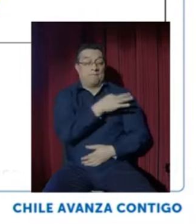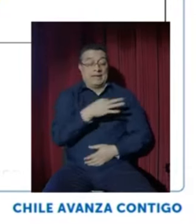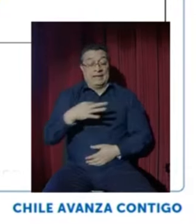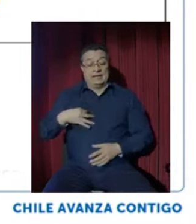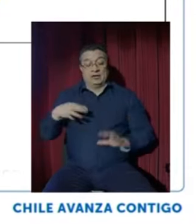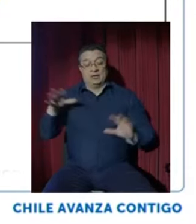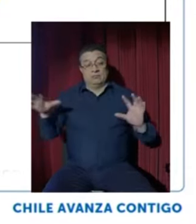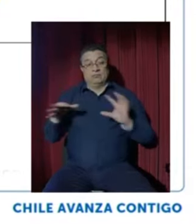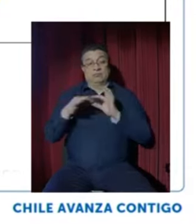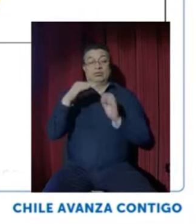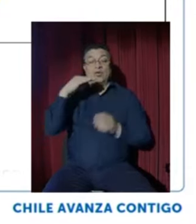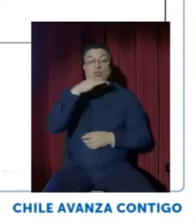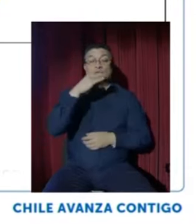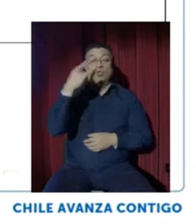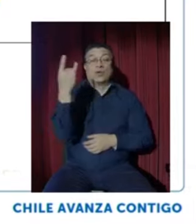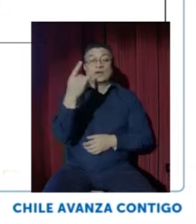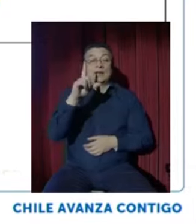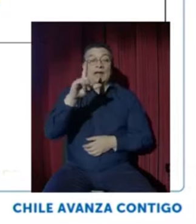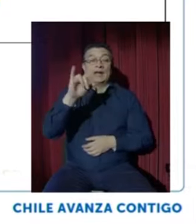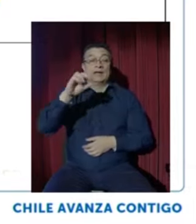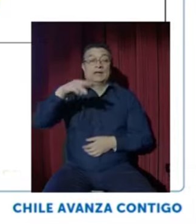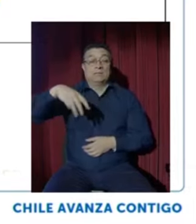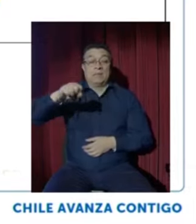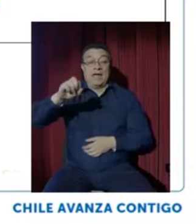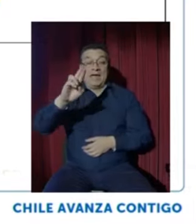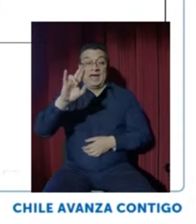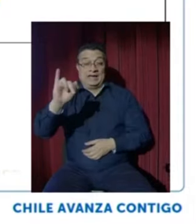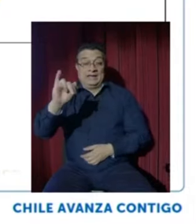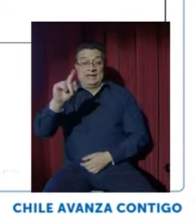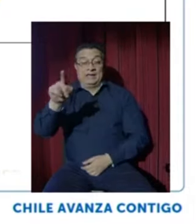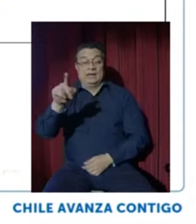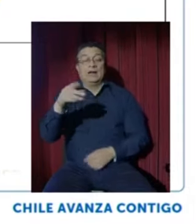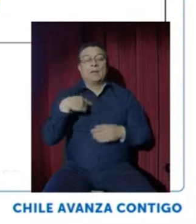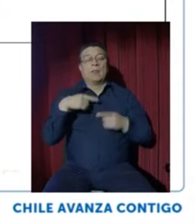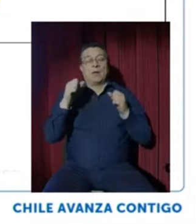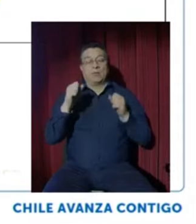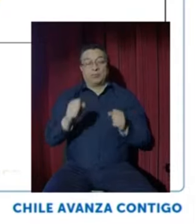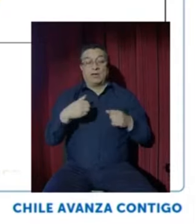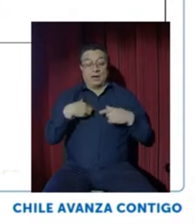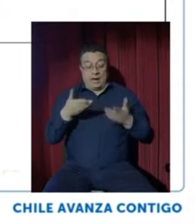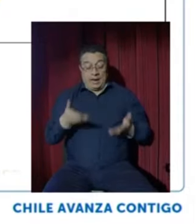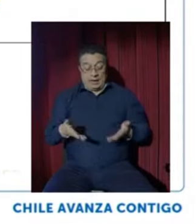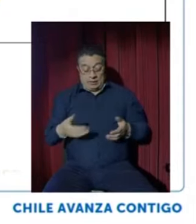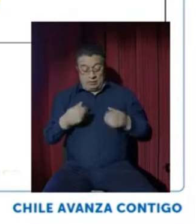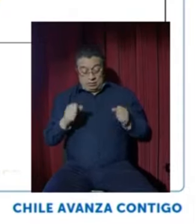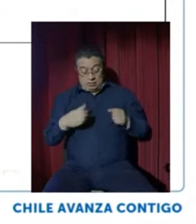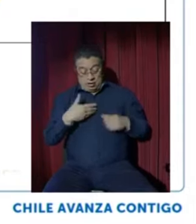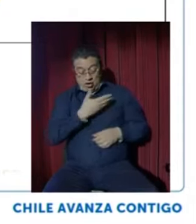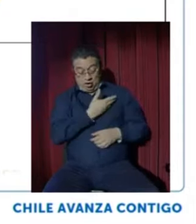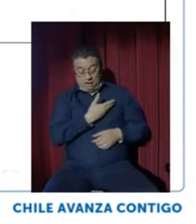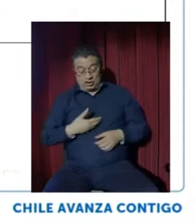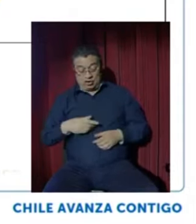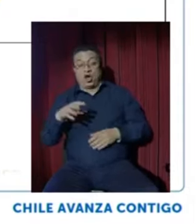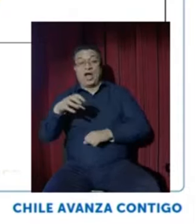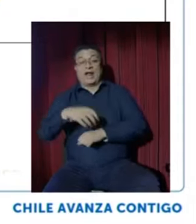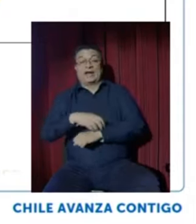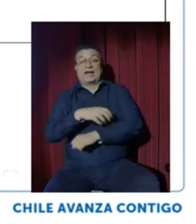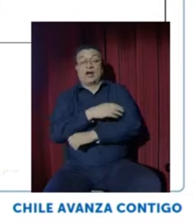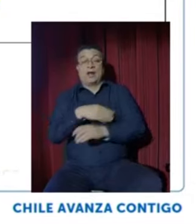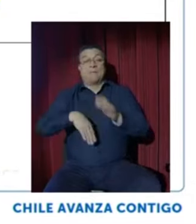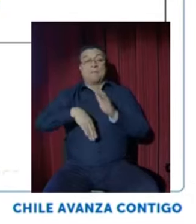al a la emergencia en limarí eh pero aquí pudimos apalancar en los gobiernos regionales más de